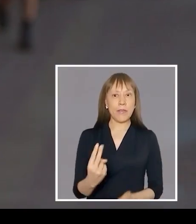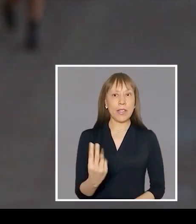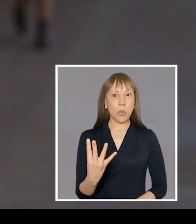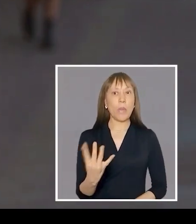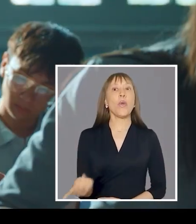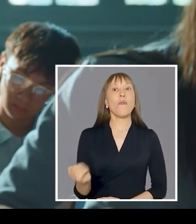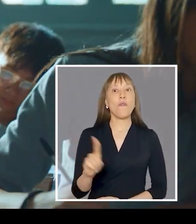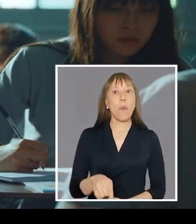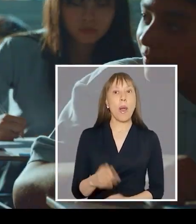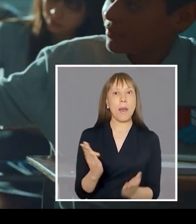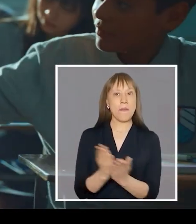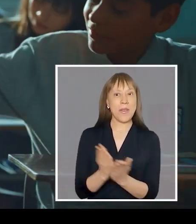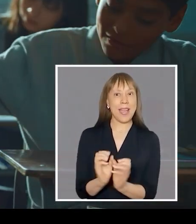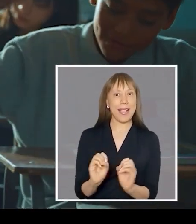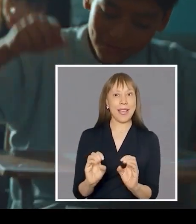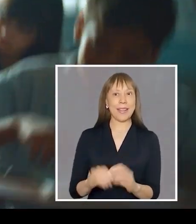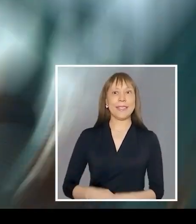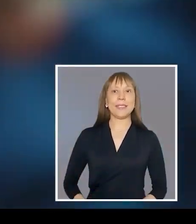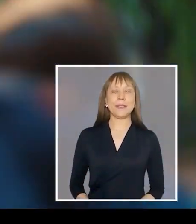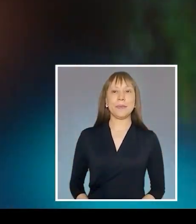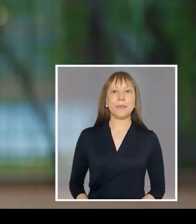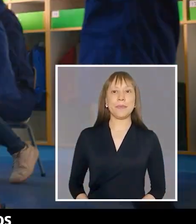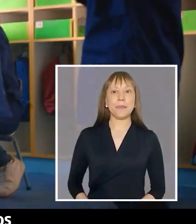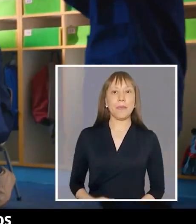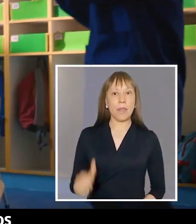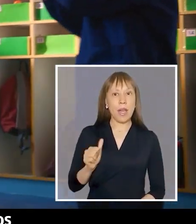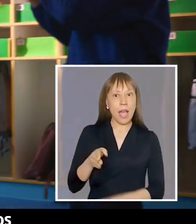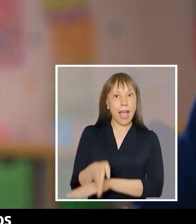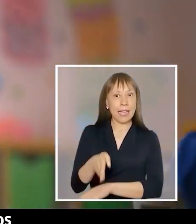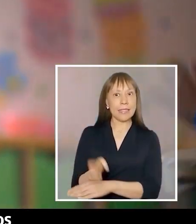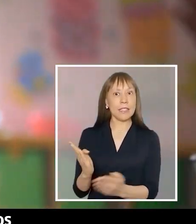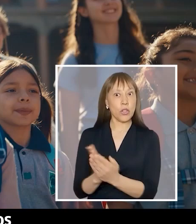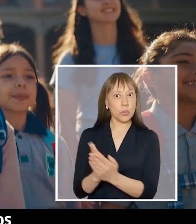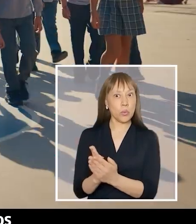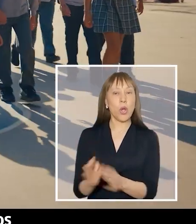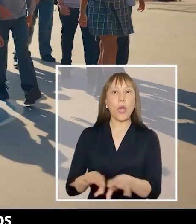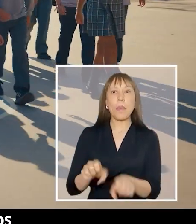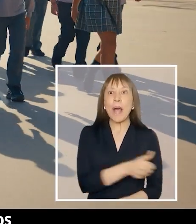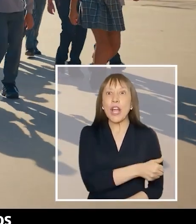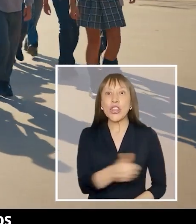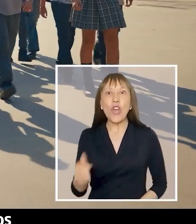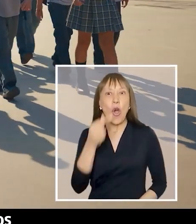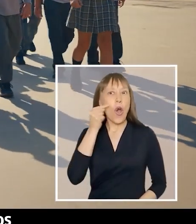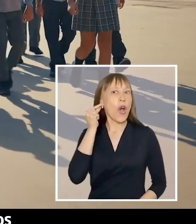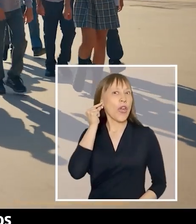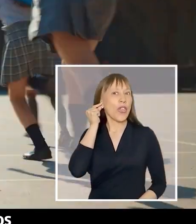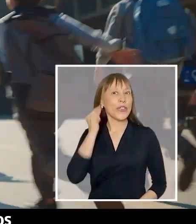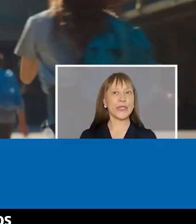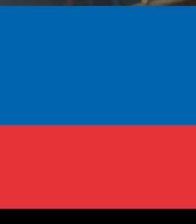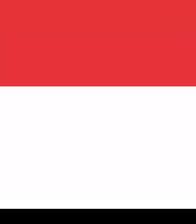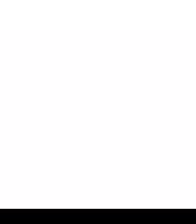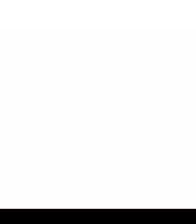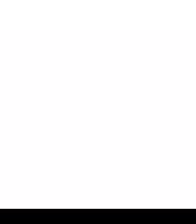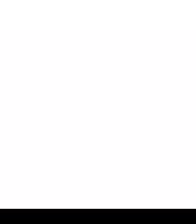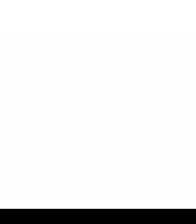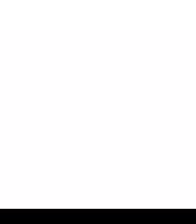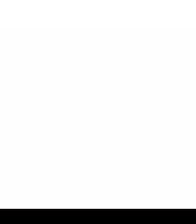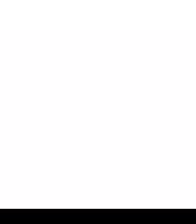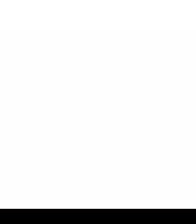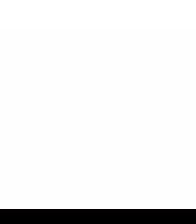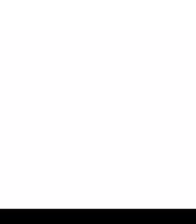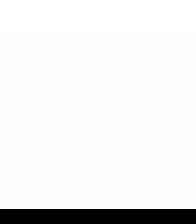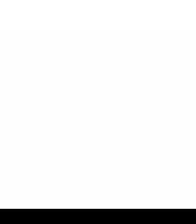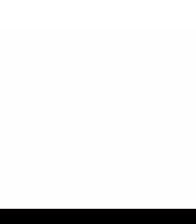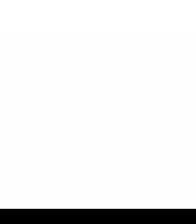Este 2024, volvamos a clases. La asistencia escolar nos compromete a todas y todos.